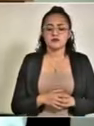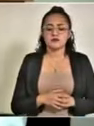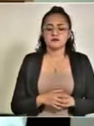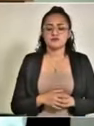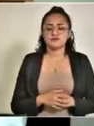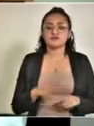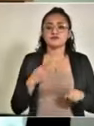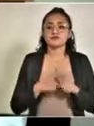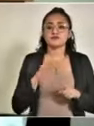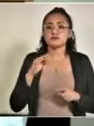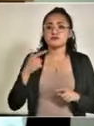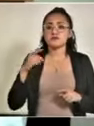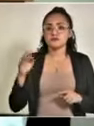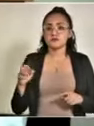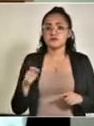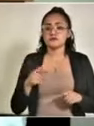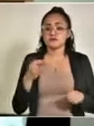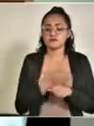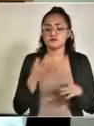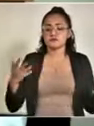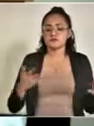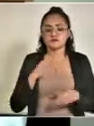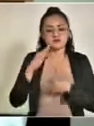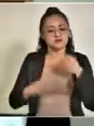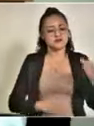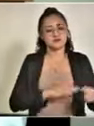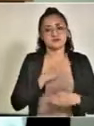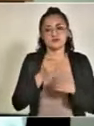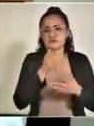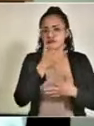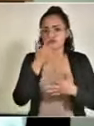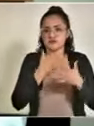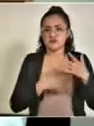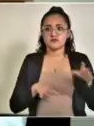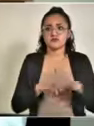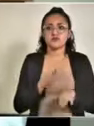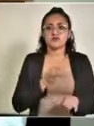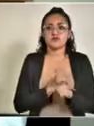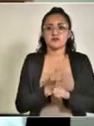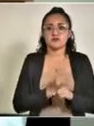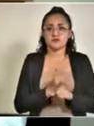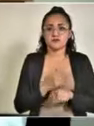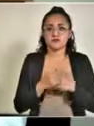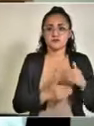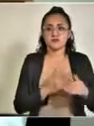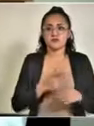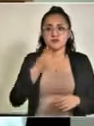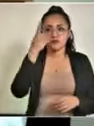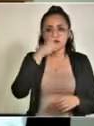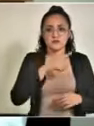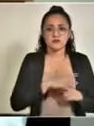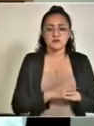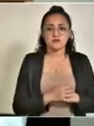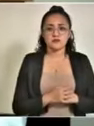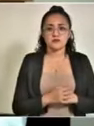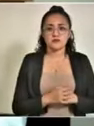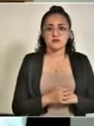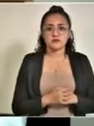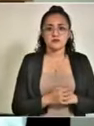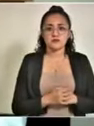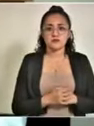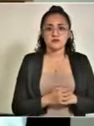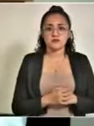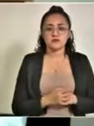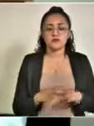la Fiscalía está llevando a cabo pues todo el proceso de investigación correspondiente para